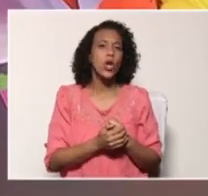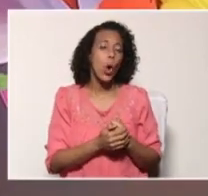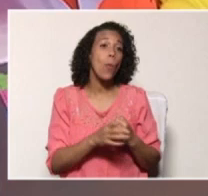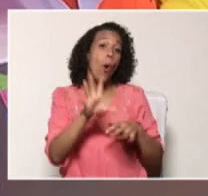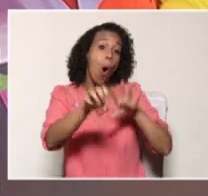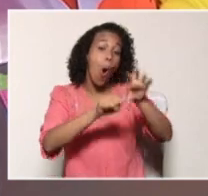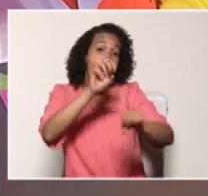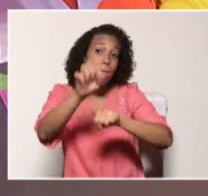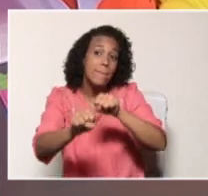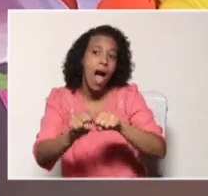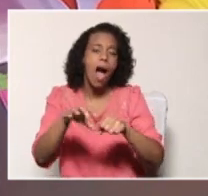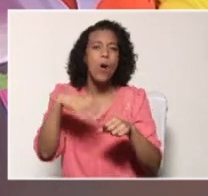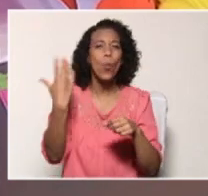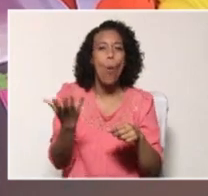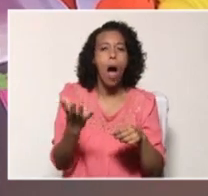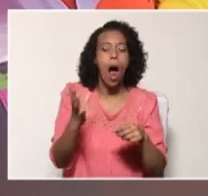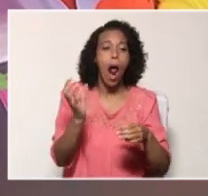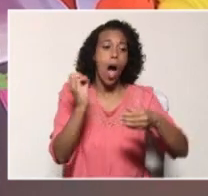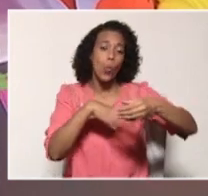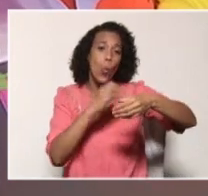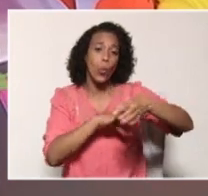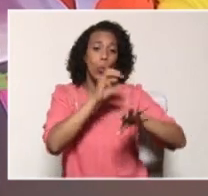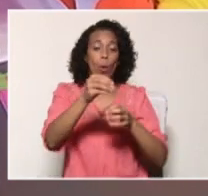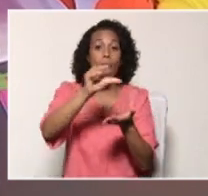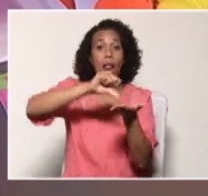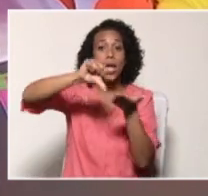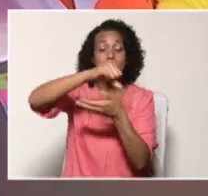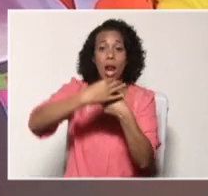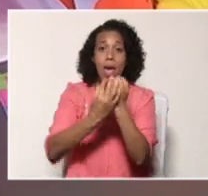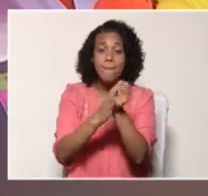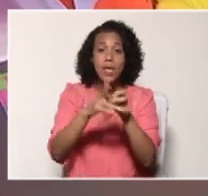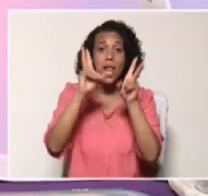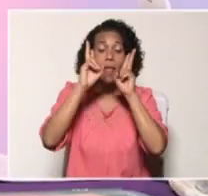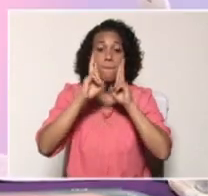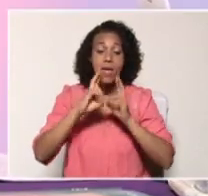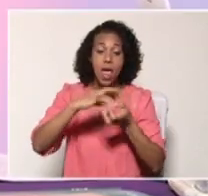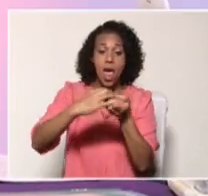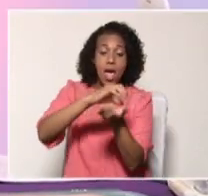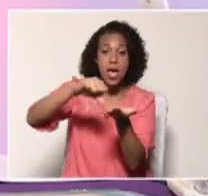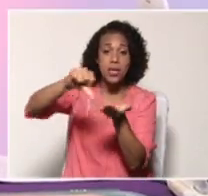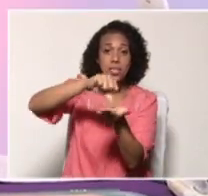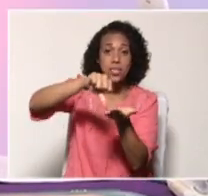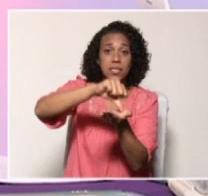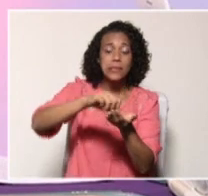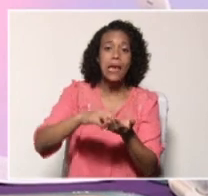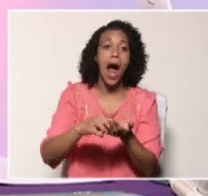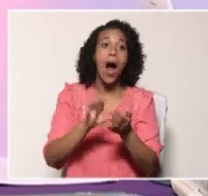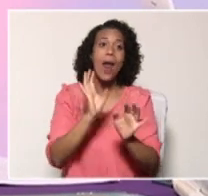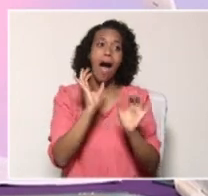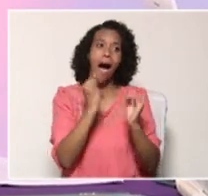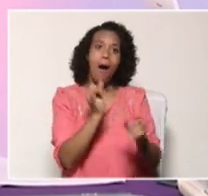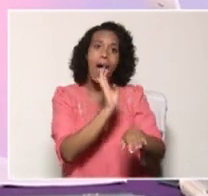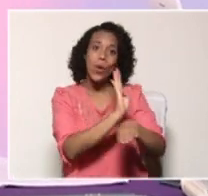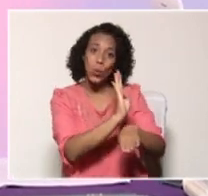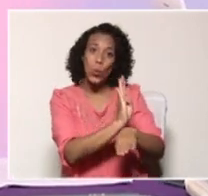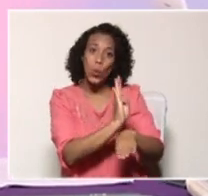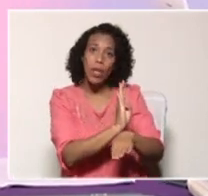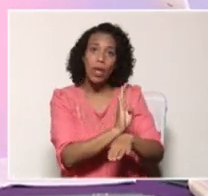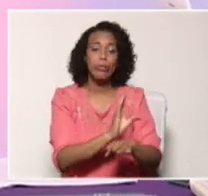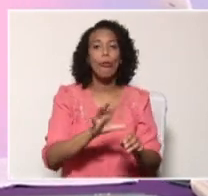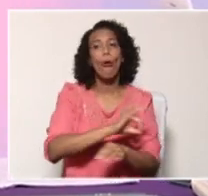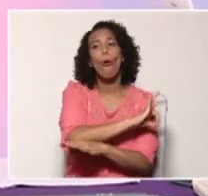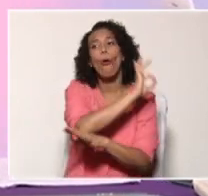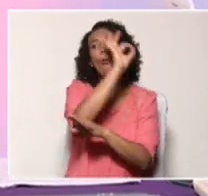vamos a comprar nuestros alimentos, cómo los vamos a realizar la higiene de los mismos. Está la conservación. Yo no quiero pasar todo